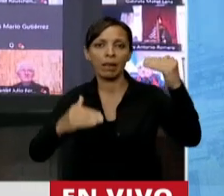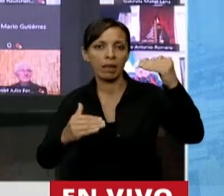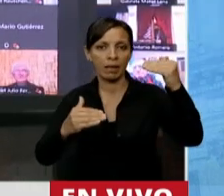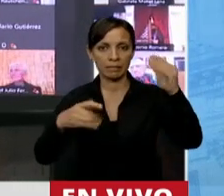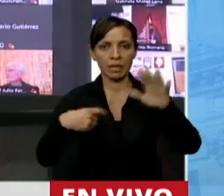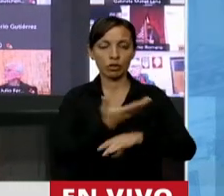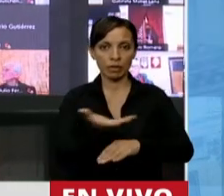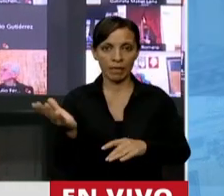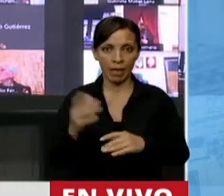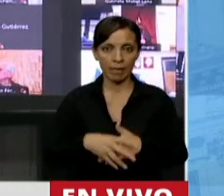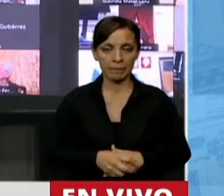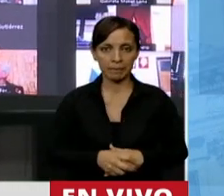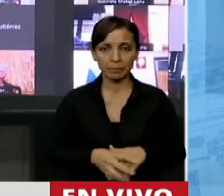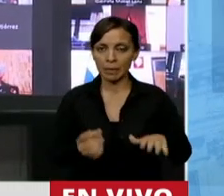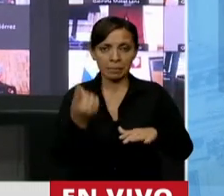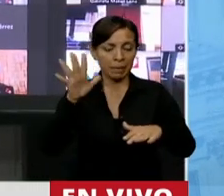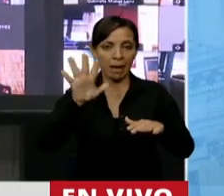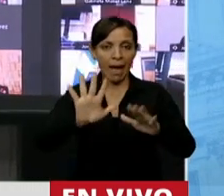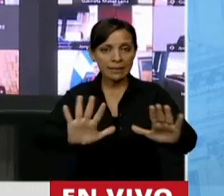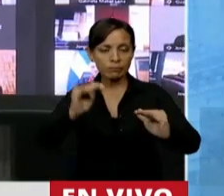social sin precedentes.